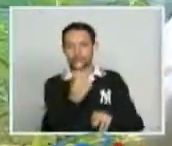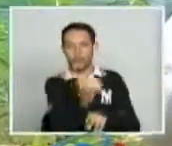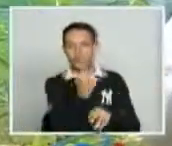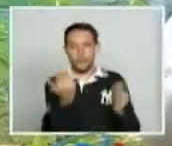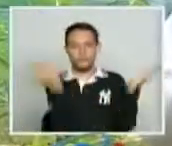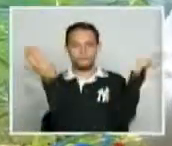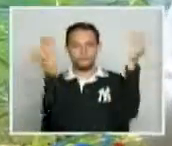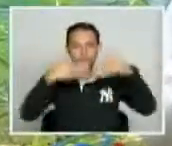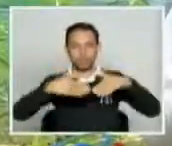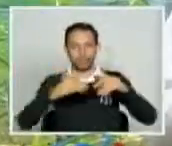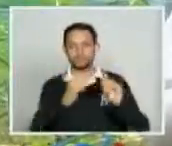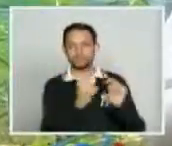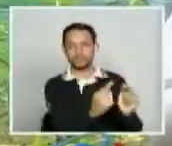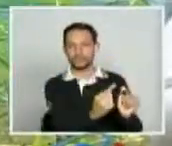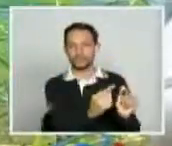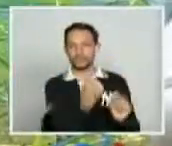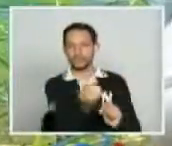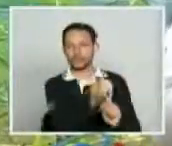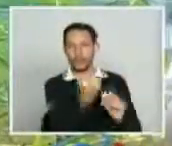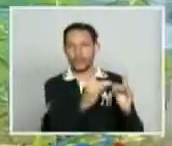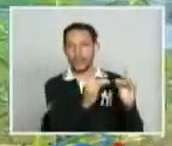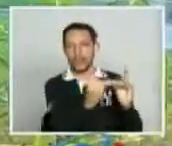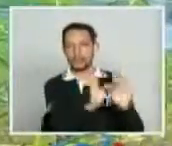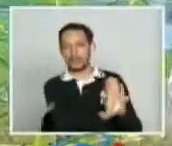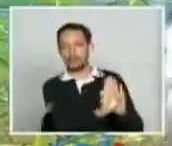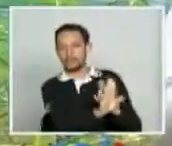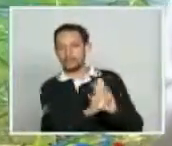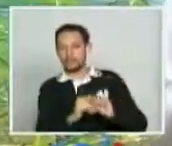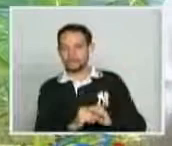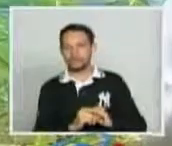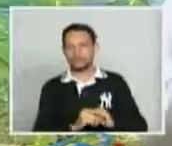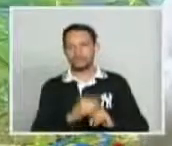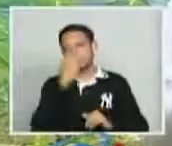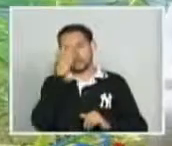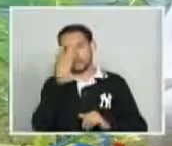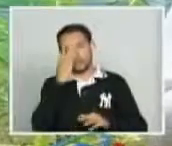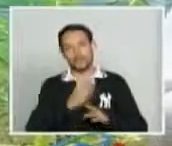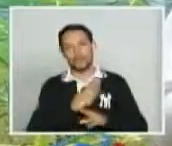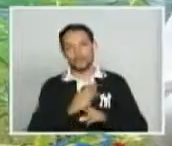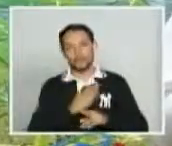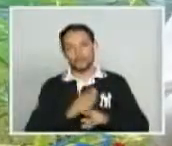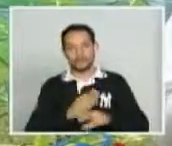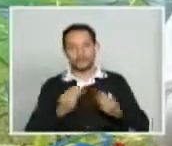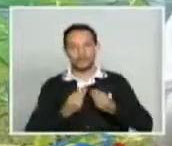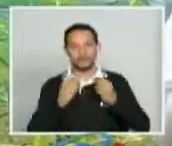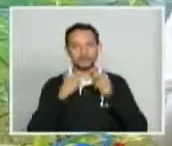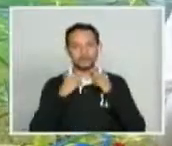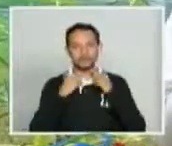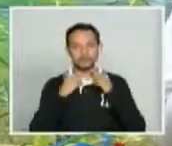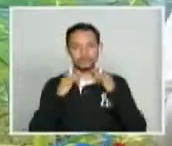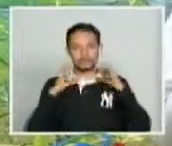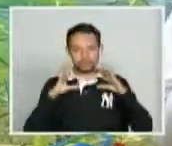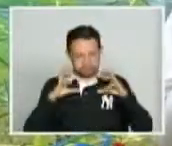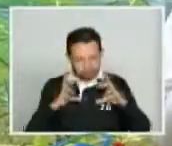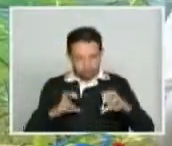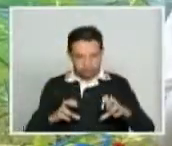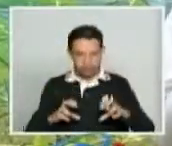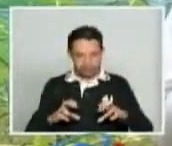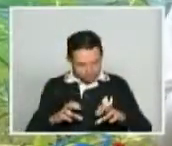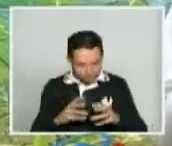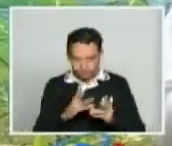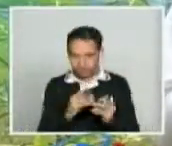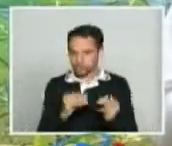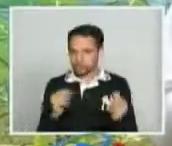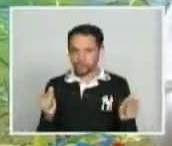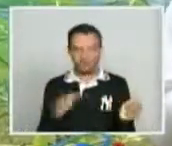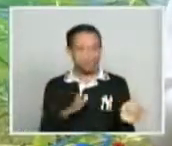esos días mientras actúa el medicamento. Entonces pensarán ustedes, ¿y entonces se va a quedar sin tiroides? Sí, ya la tiroides